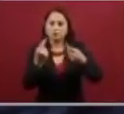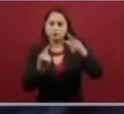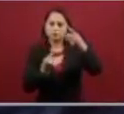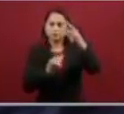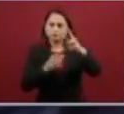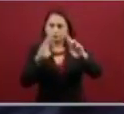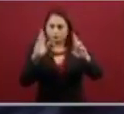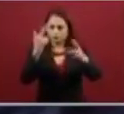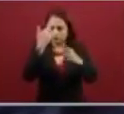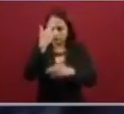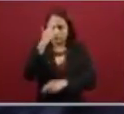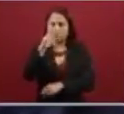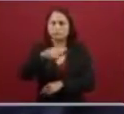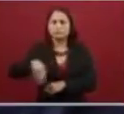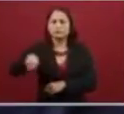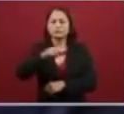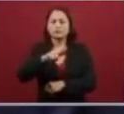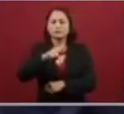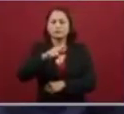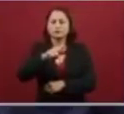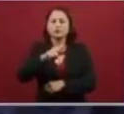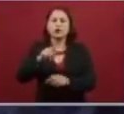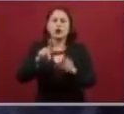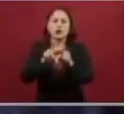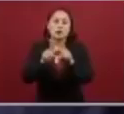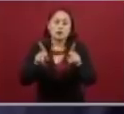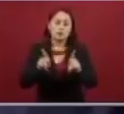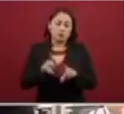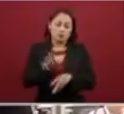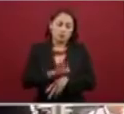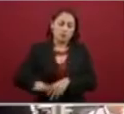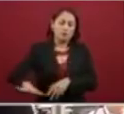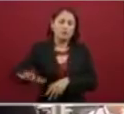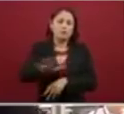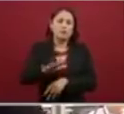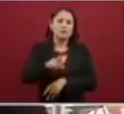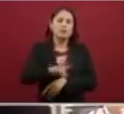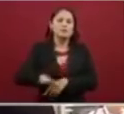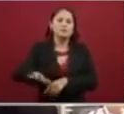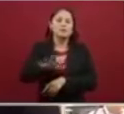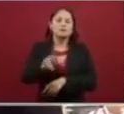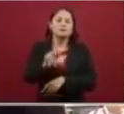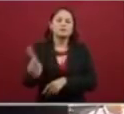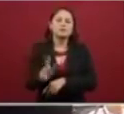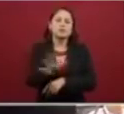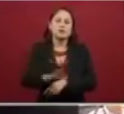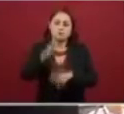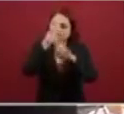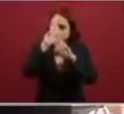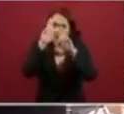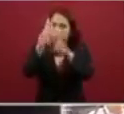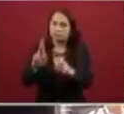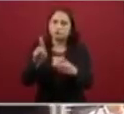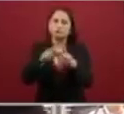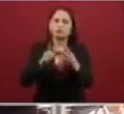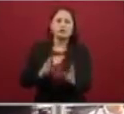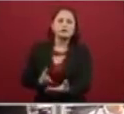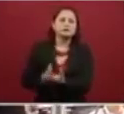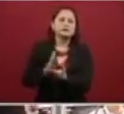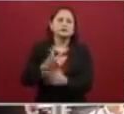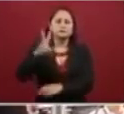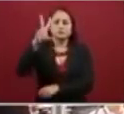la autodeterminación de los pueblos, la no intervención, la